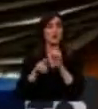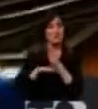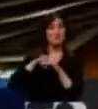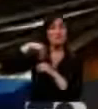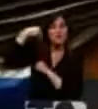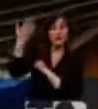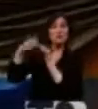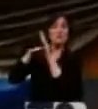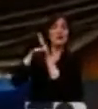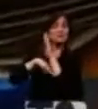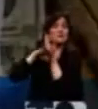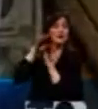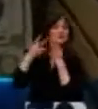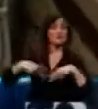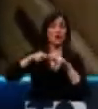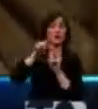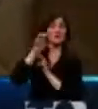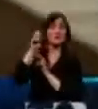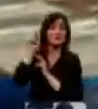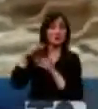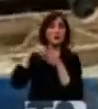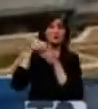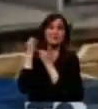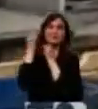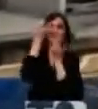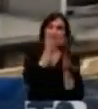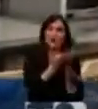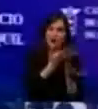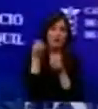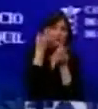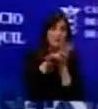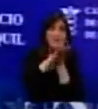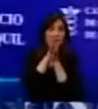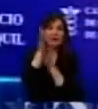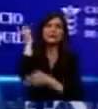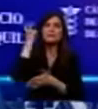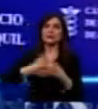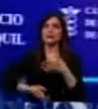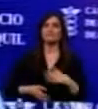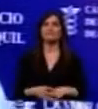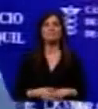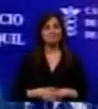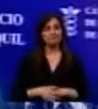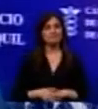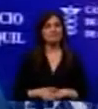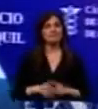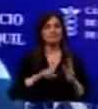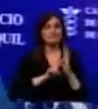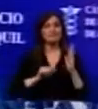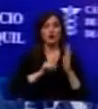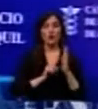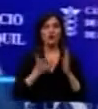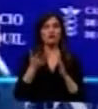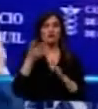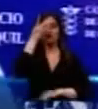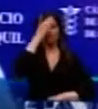$100,000 en el exterior deberán reportarlo. Caso contrario, serán sancionados. Consideramos que esta resolución del SRI es